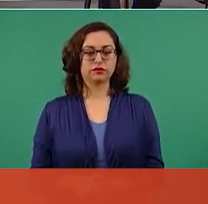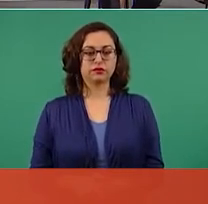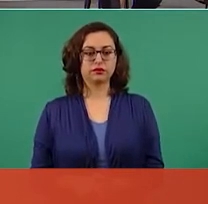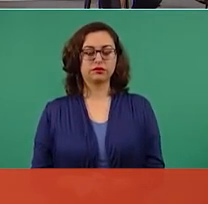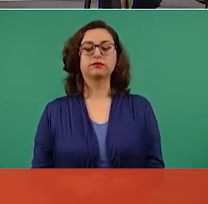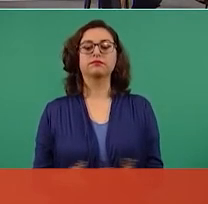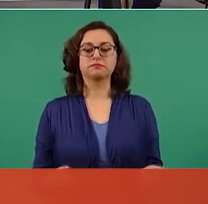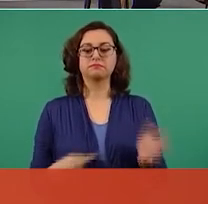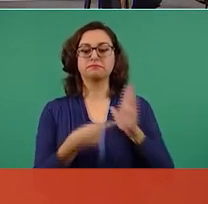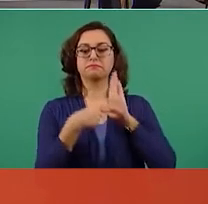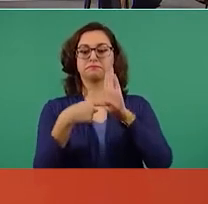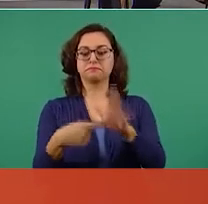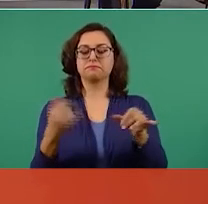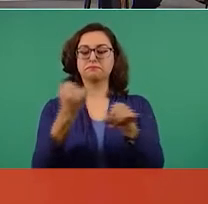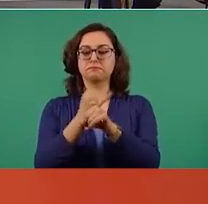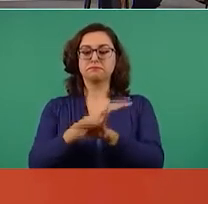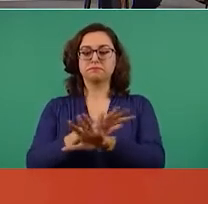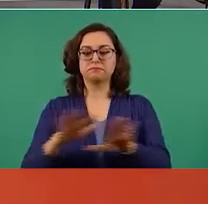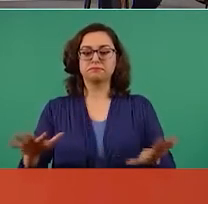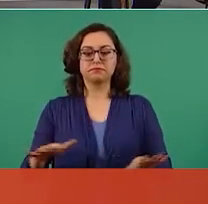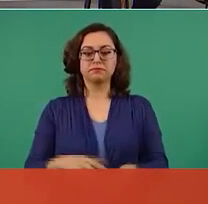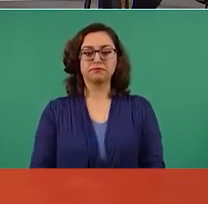Aquí está.